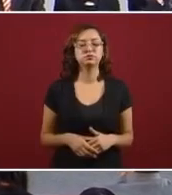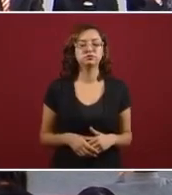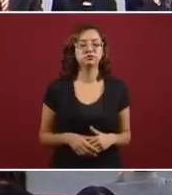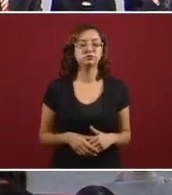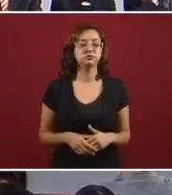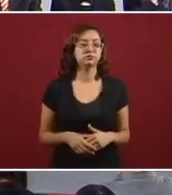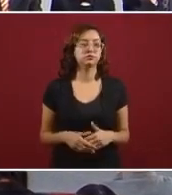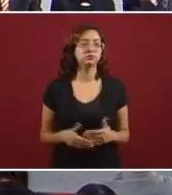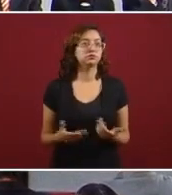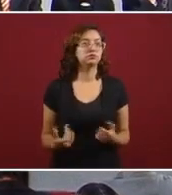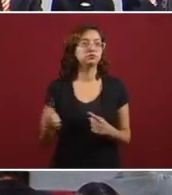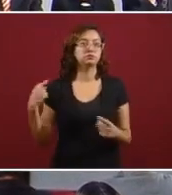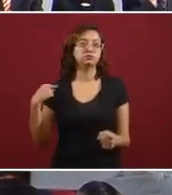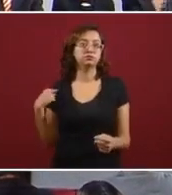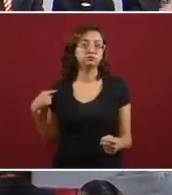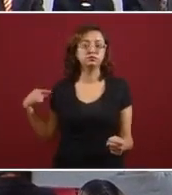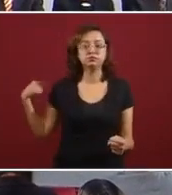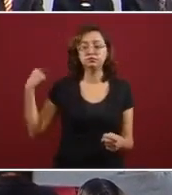pues